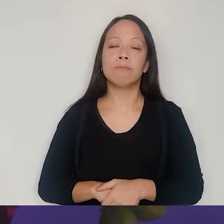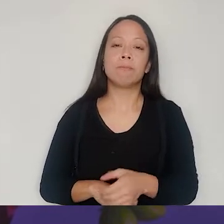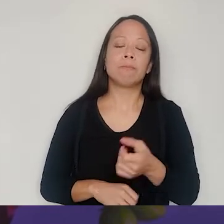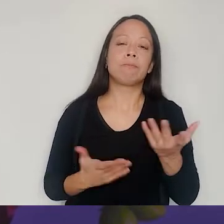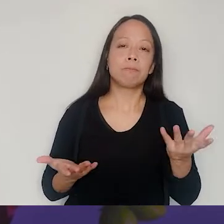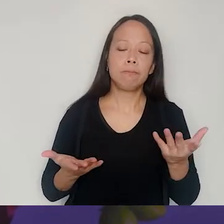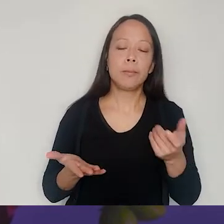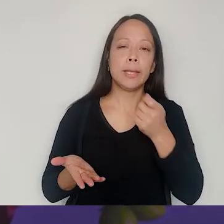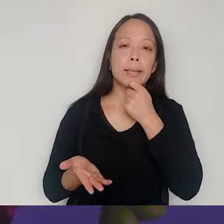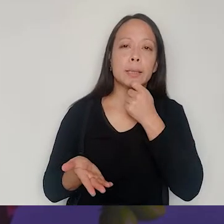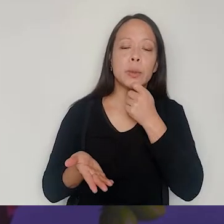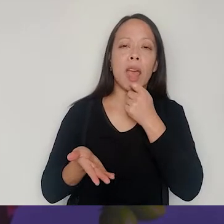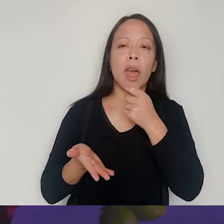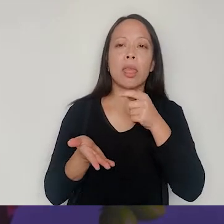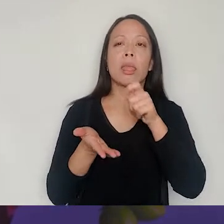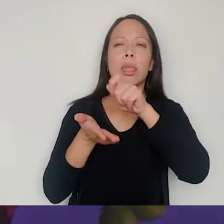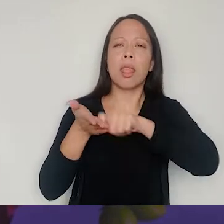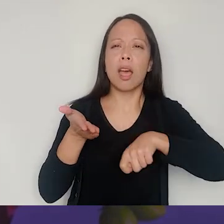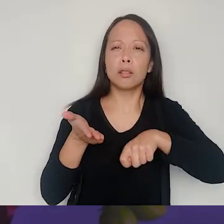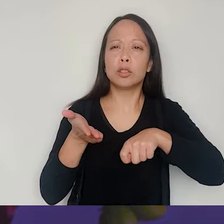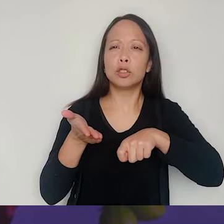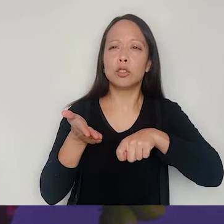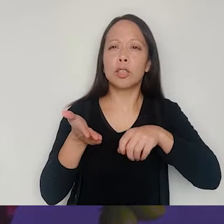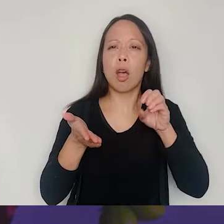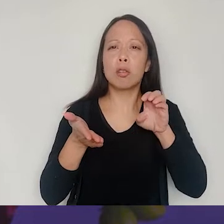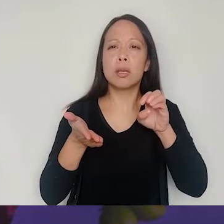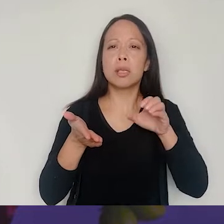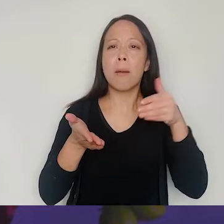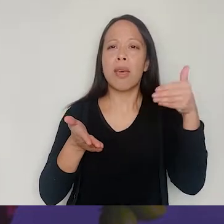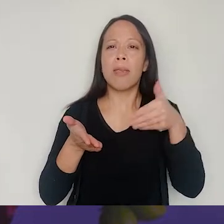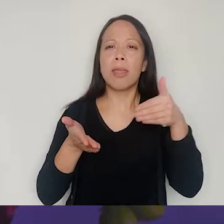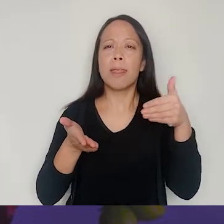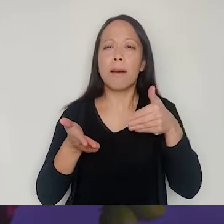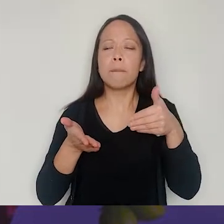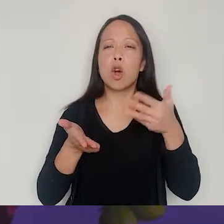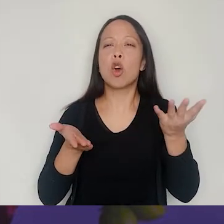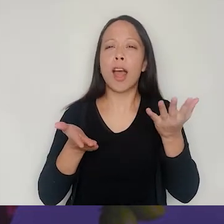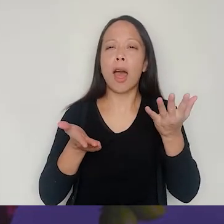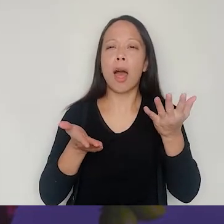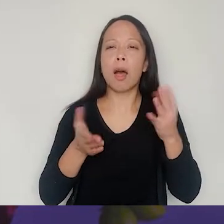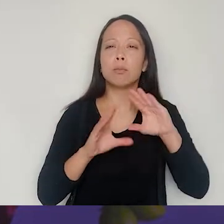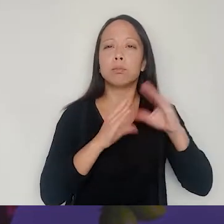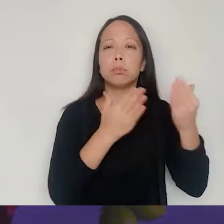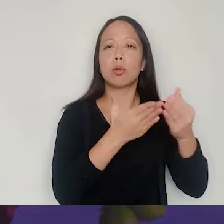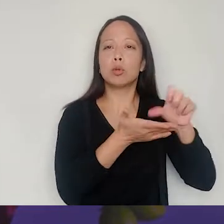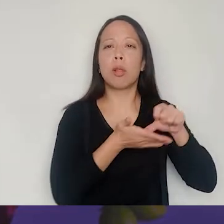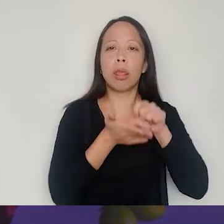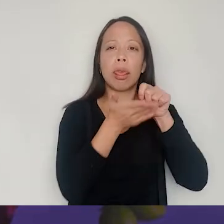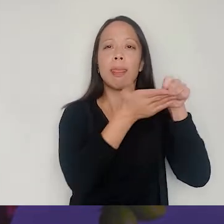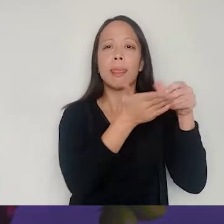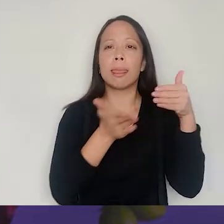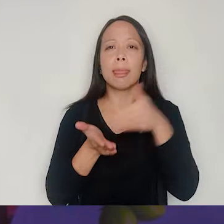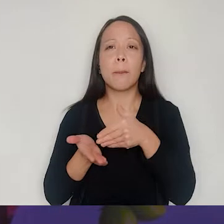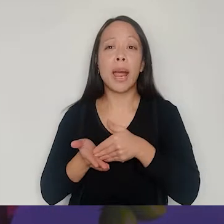el retraso diagnóstico en las personas con enfermedades raras se da en diferente cuantía según el lugar del mundo en el que nos